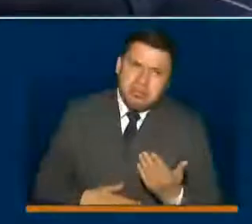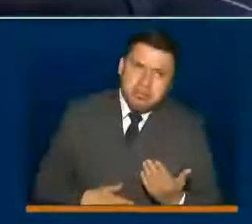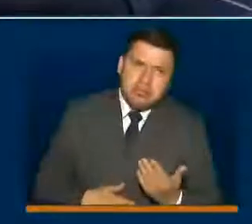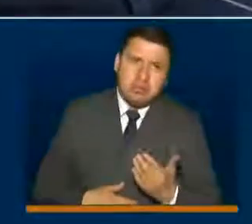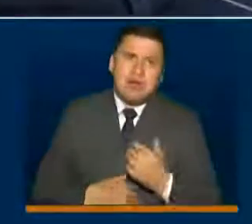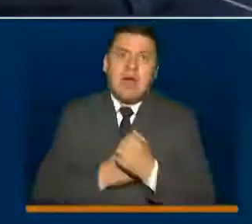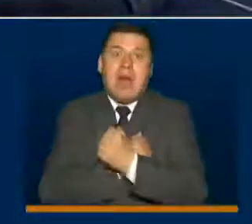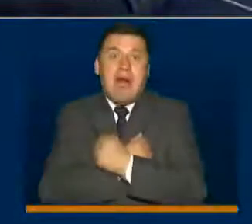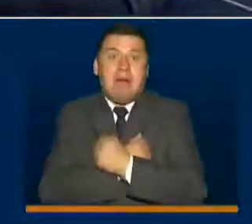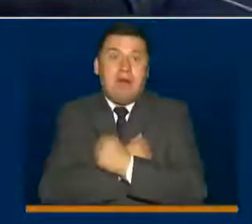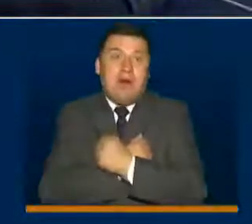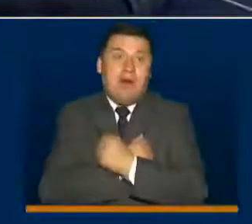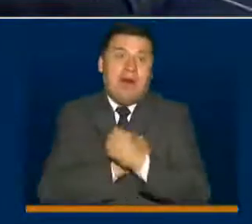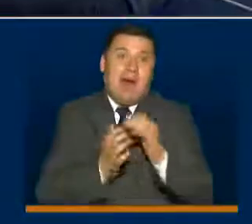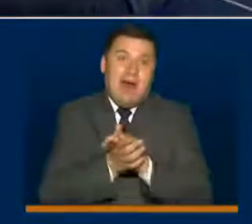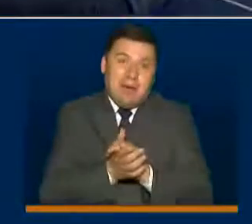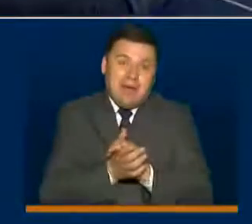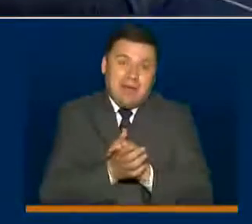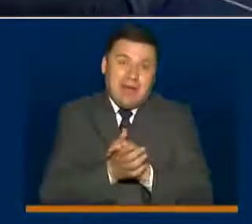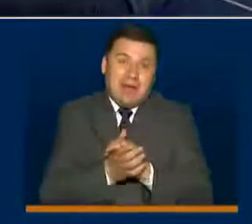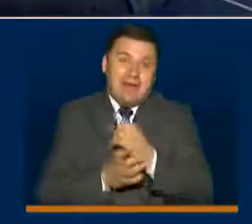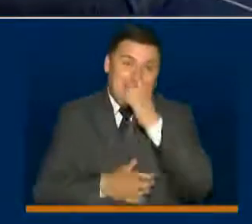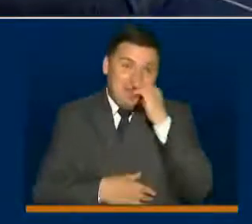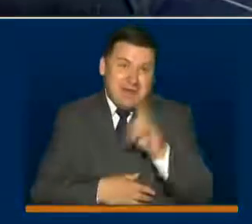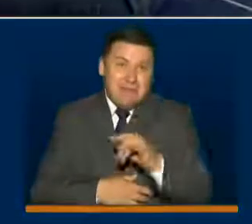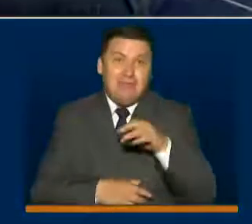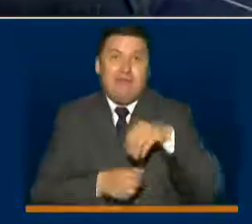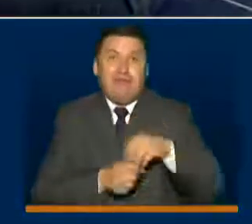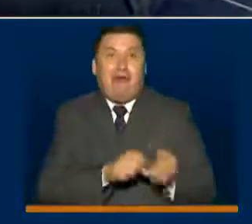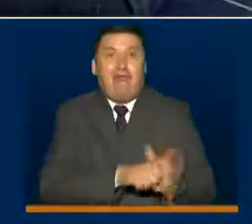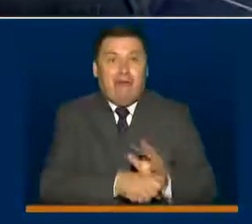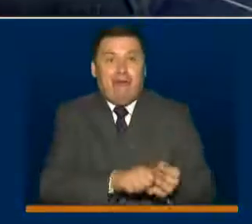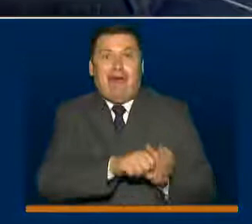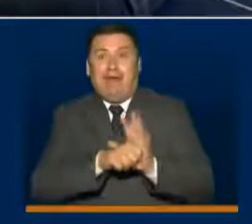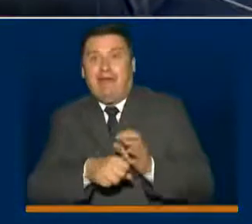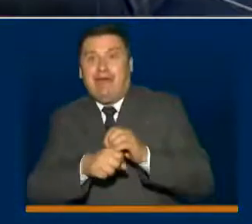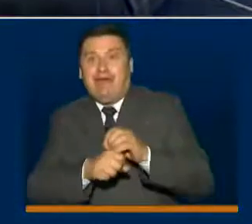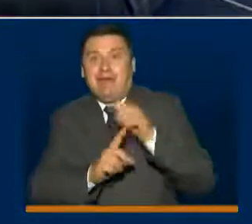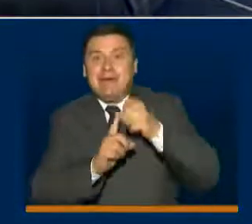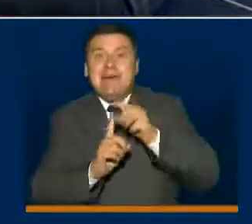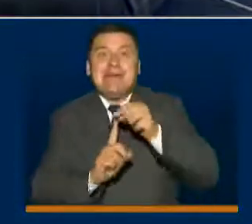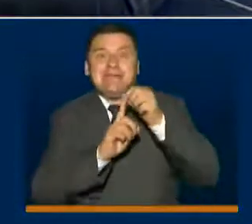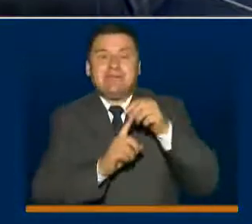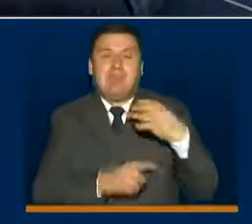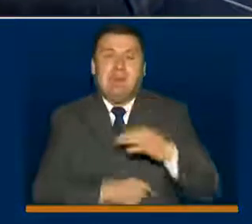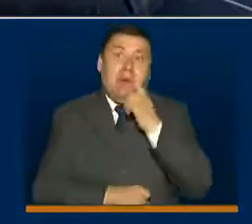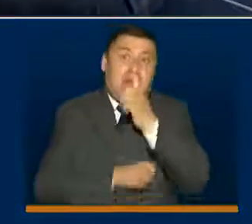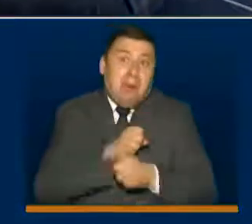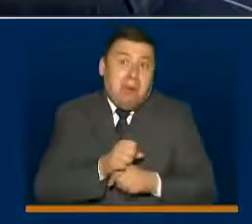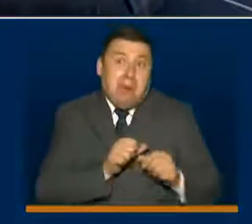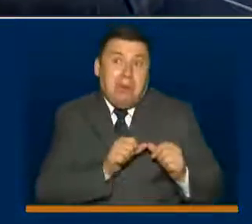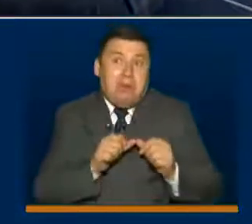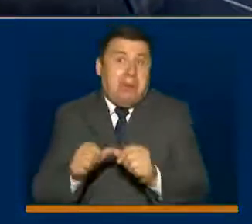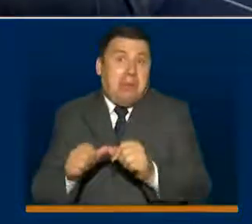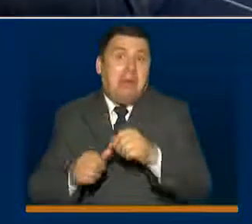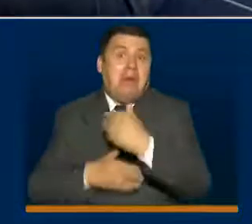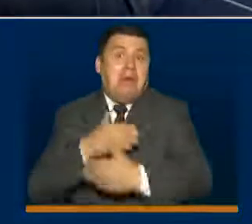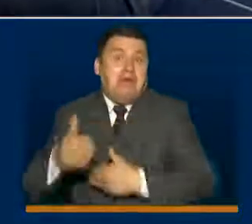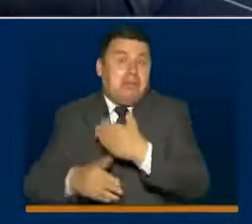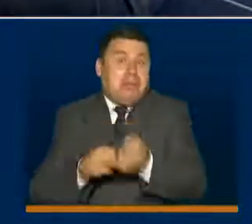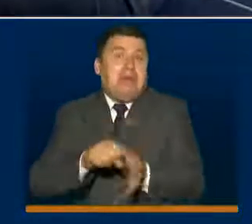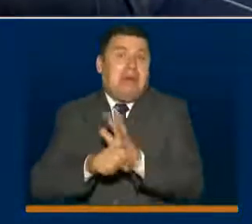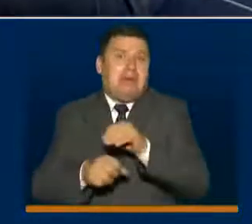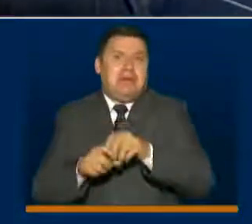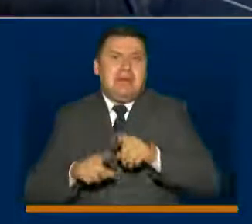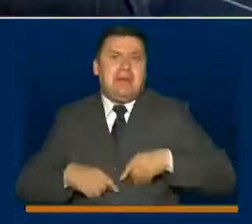amor y amistad con COVID, Halloween con COVID, Navidad con COVID, muy posiblemente, si esto tarda un año, tendremos que seguir en un proceso